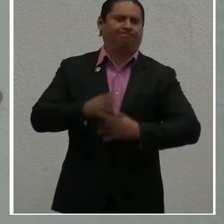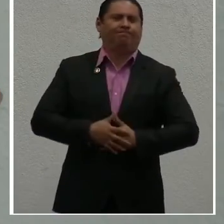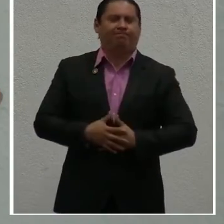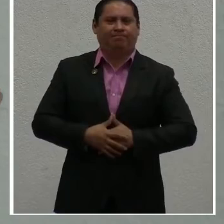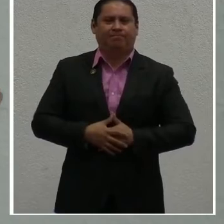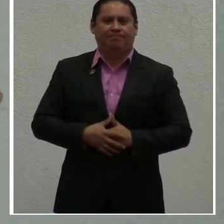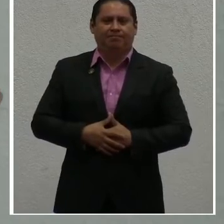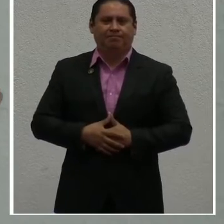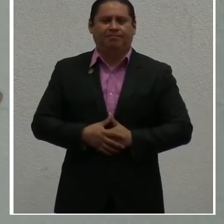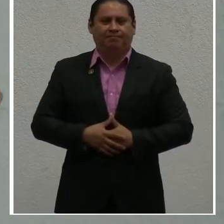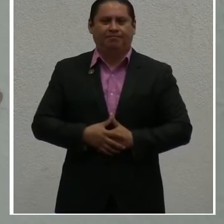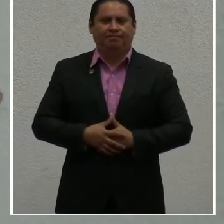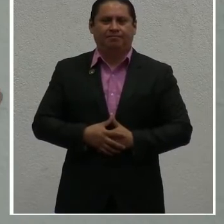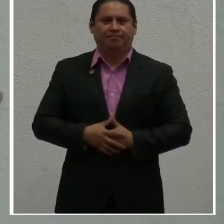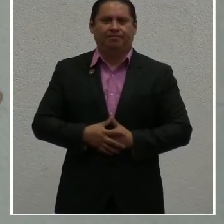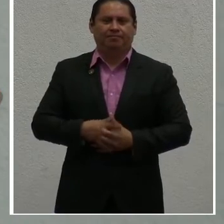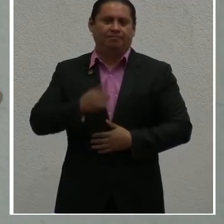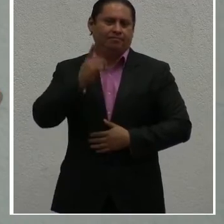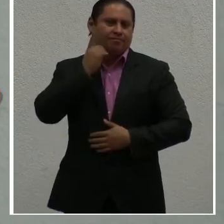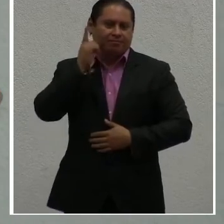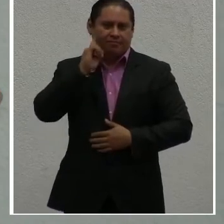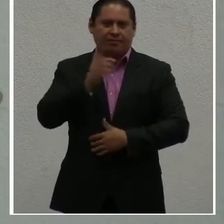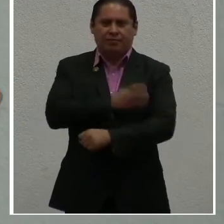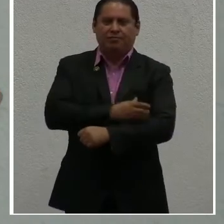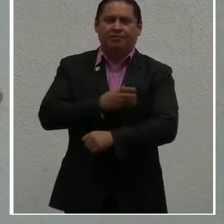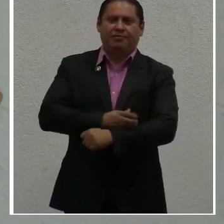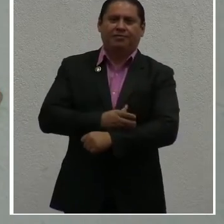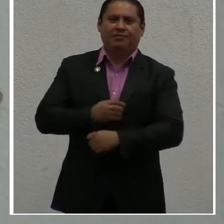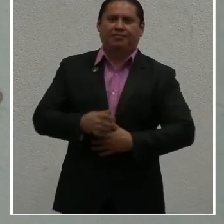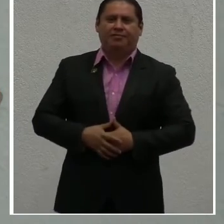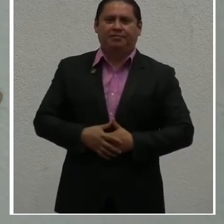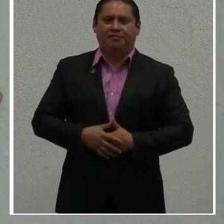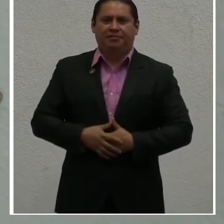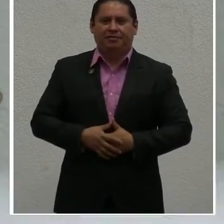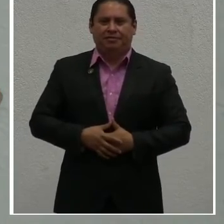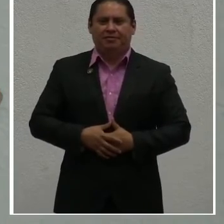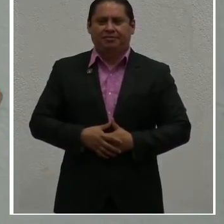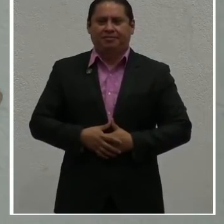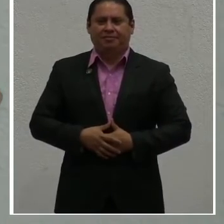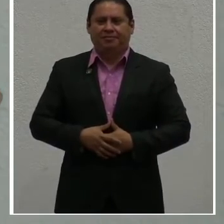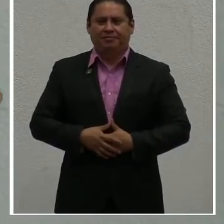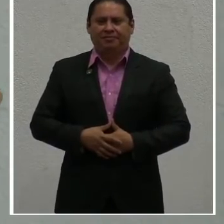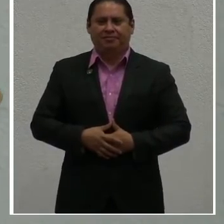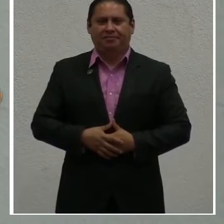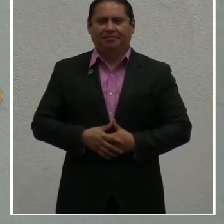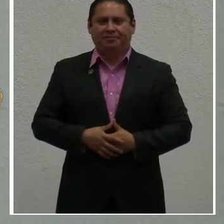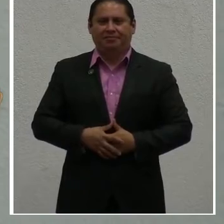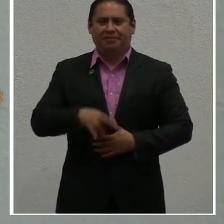Diputada, compañera de RCP, ¿verdad?